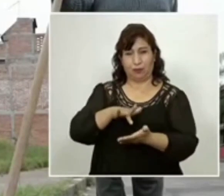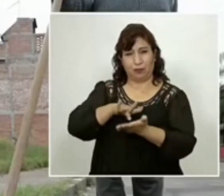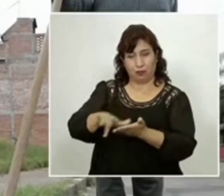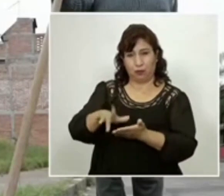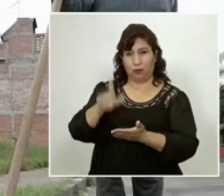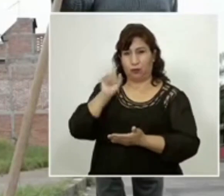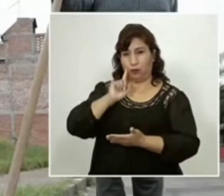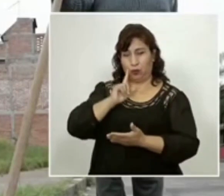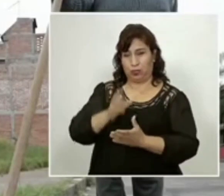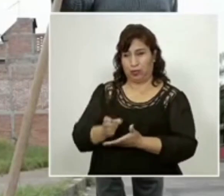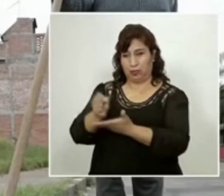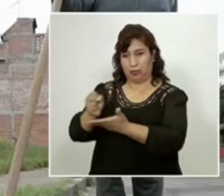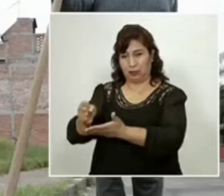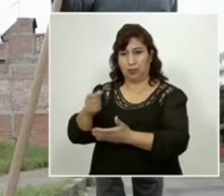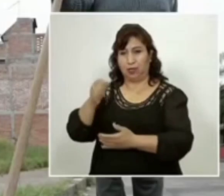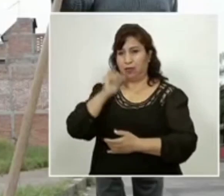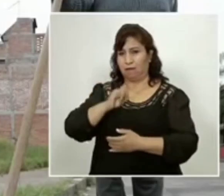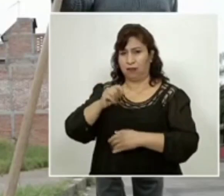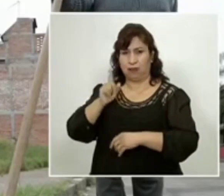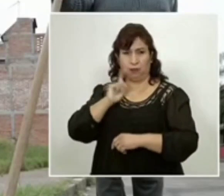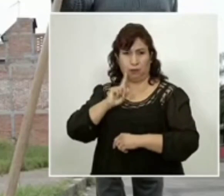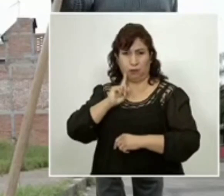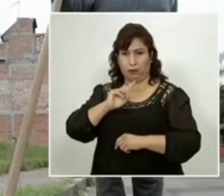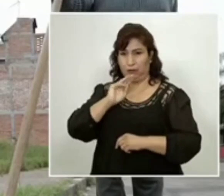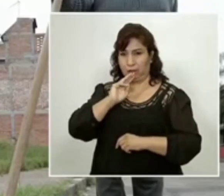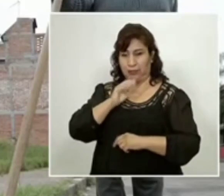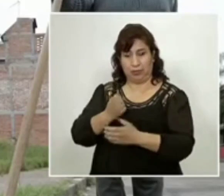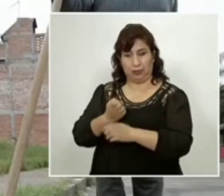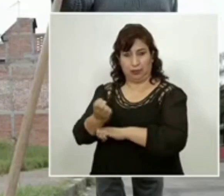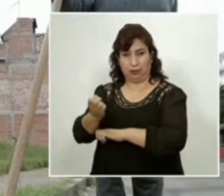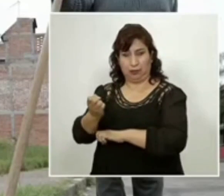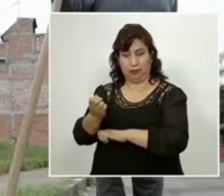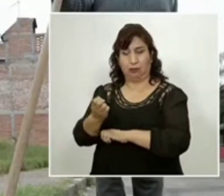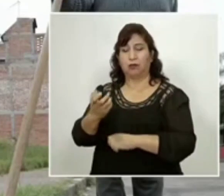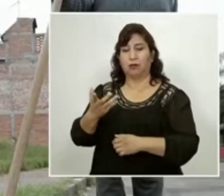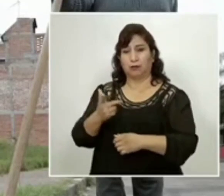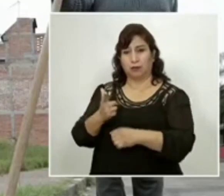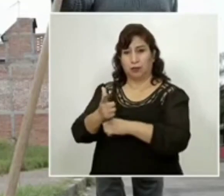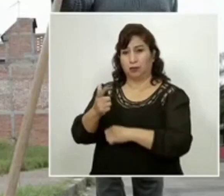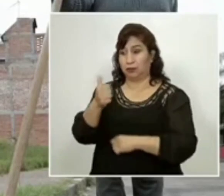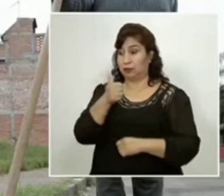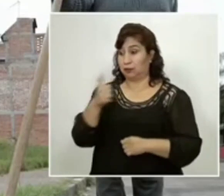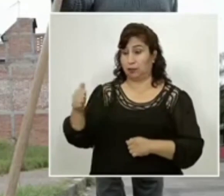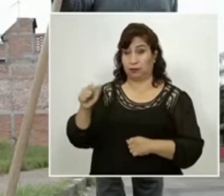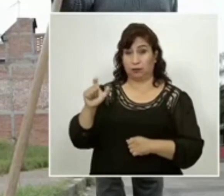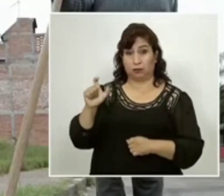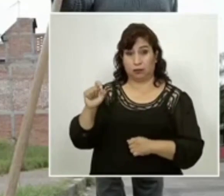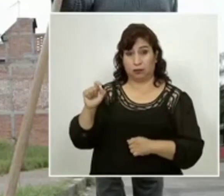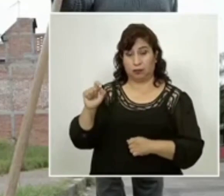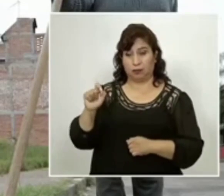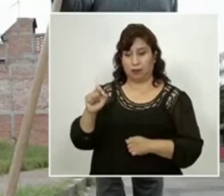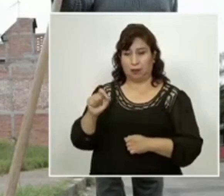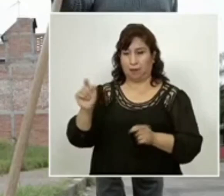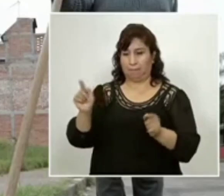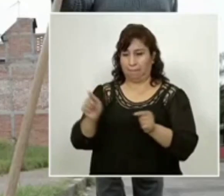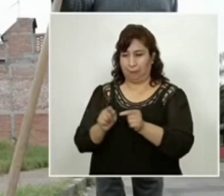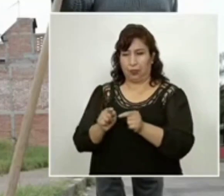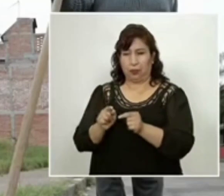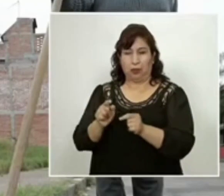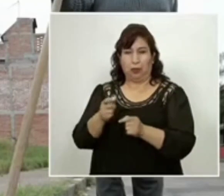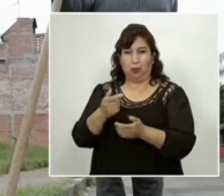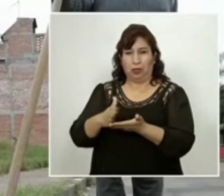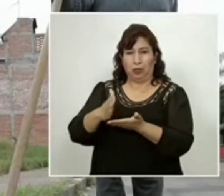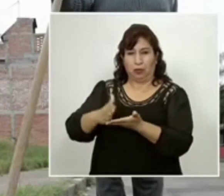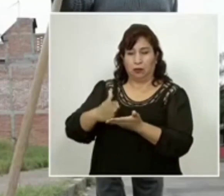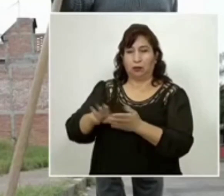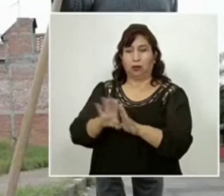mujeres jefas de familia en el Estado, se han otorgado 620 microcréditos, conocidos como tandas